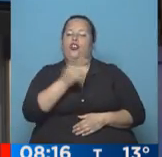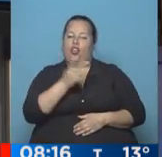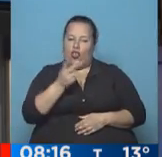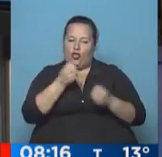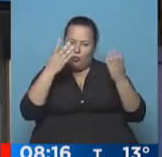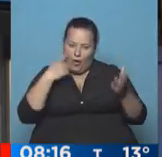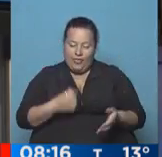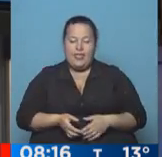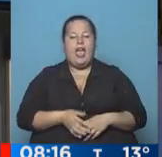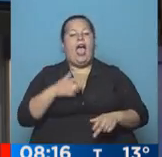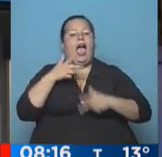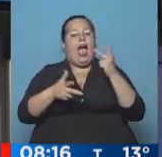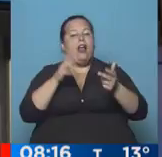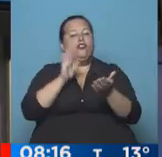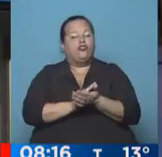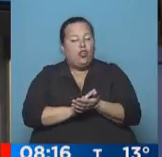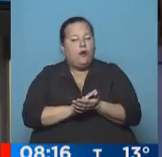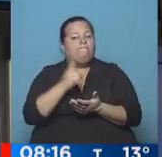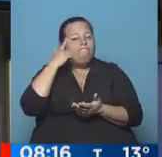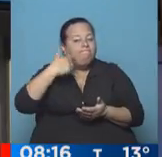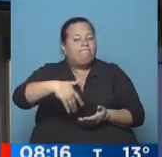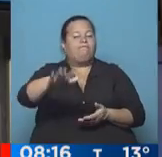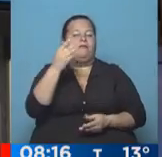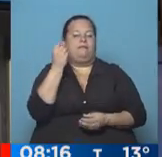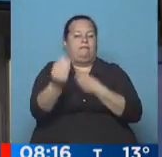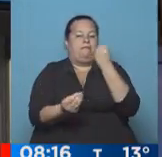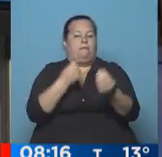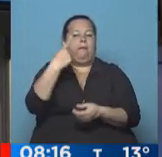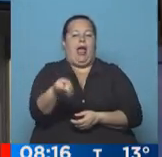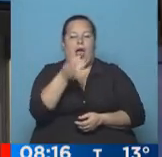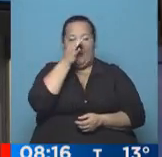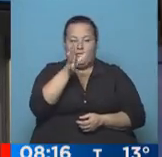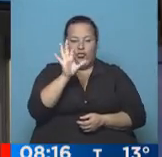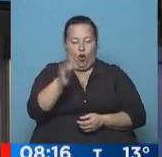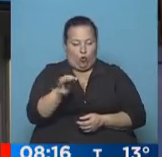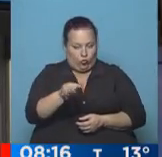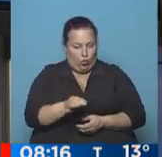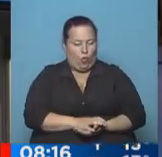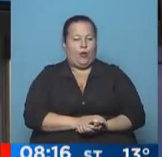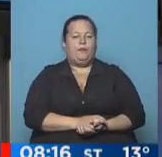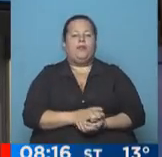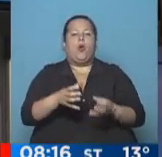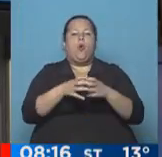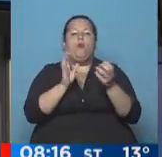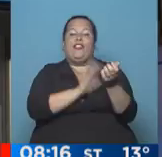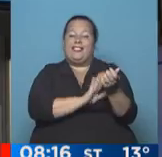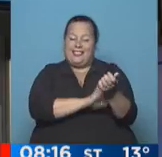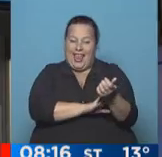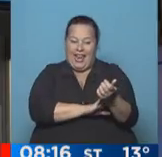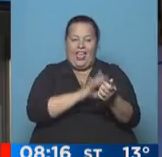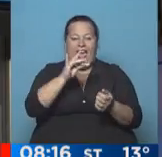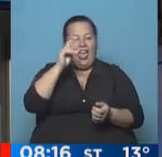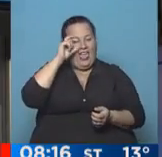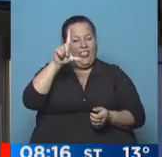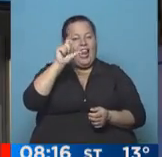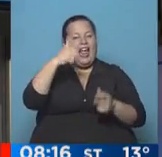lourdes buen día hablamos de expectativas que tienen los candidatos para el próximo 25 de octubre y el frente de izquierda que lleva a nicolás del caño